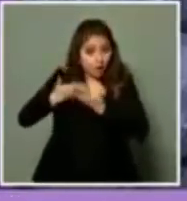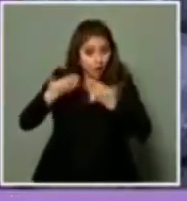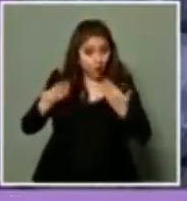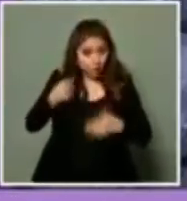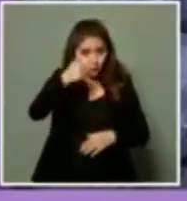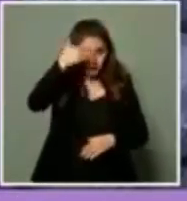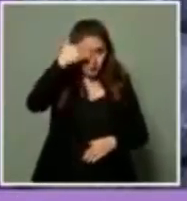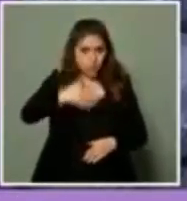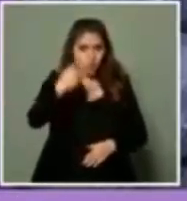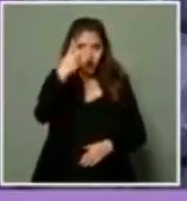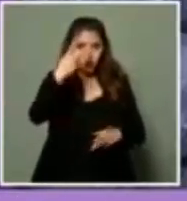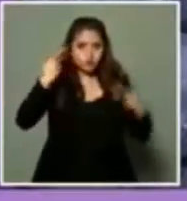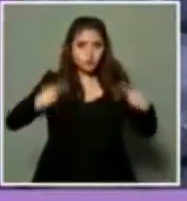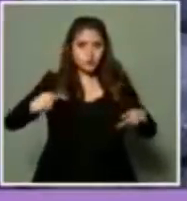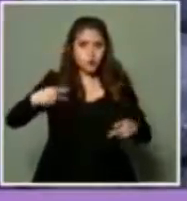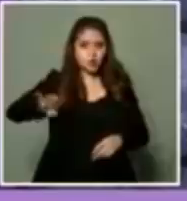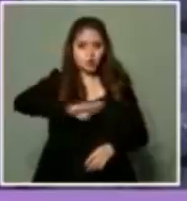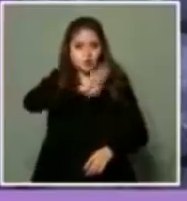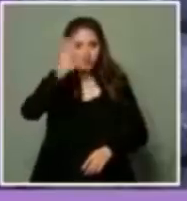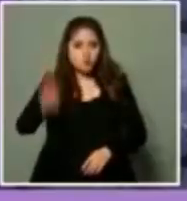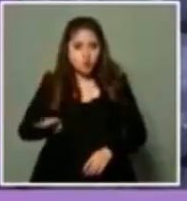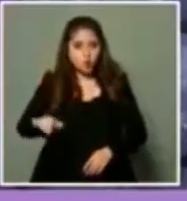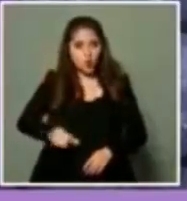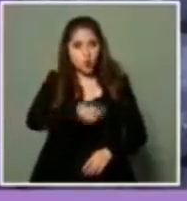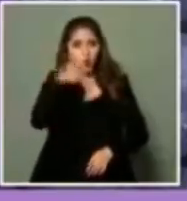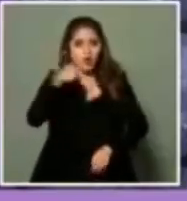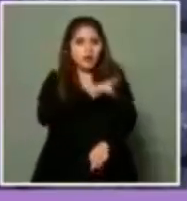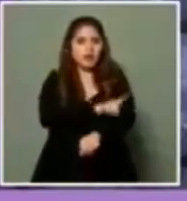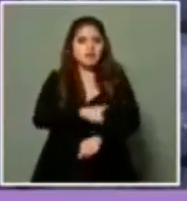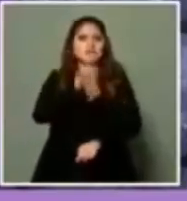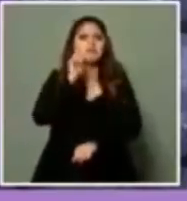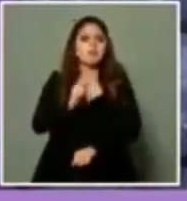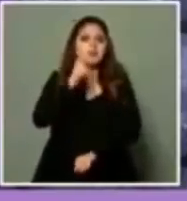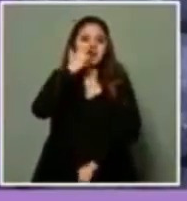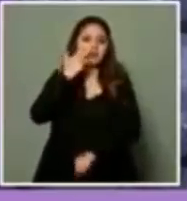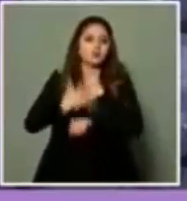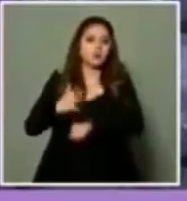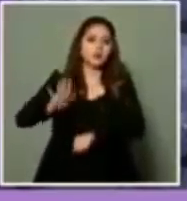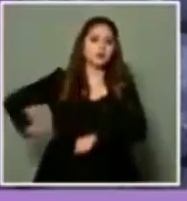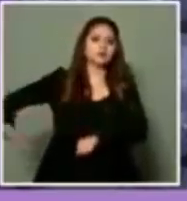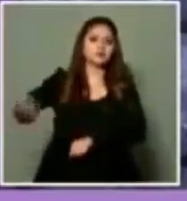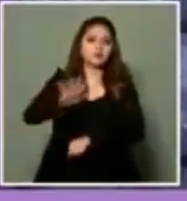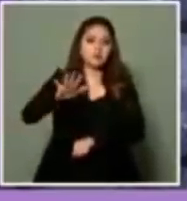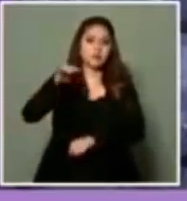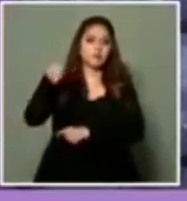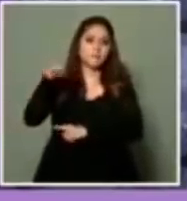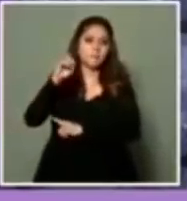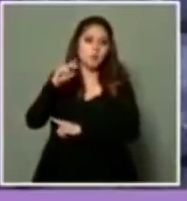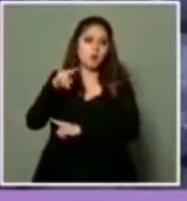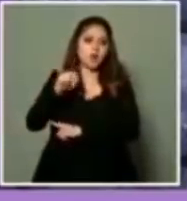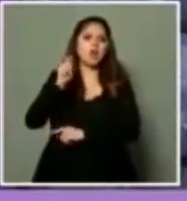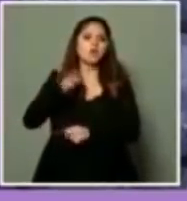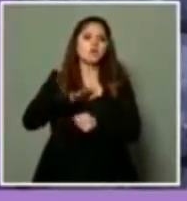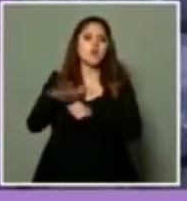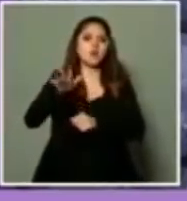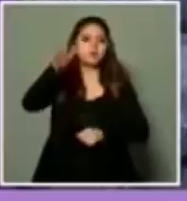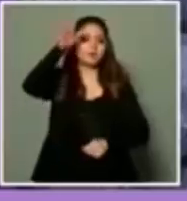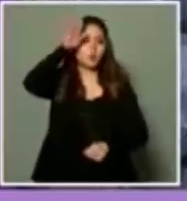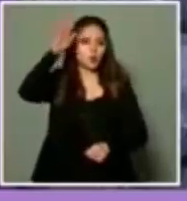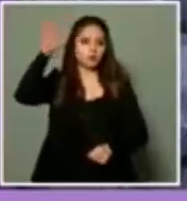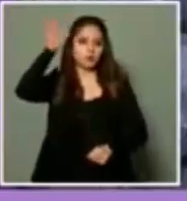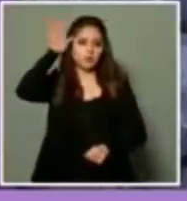dos descuartizados en otra delegación gobernada por Morena, Cuauhtémoc. Qué